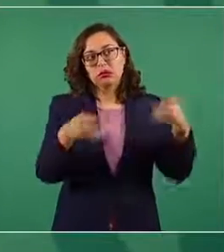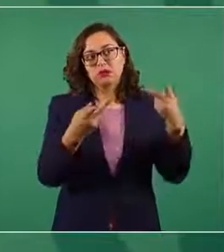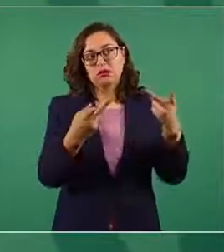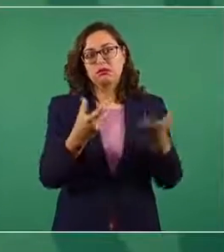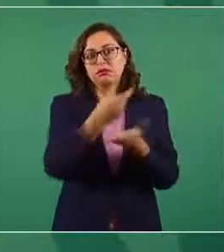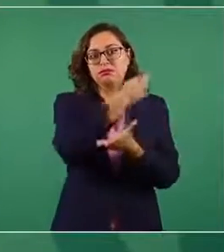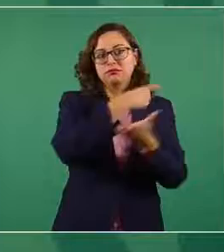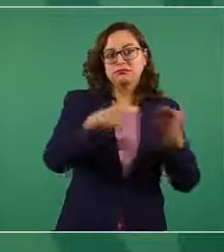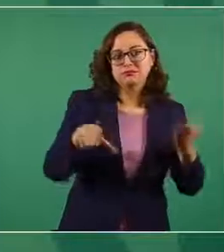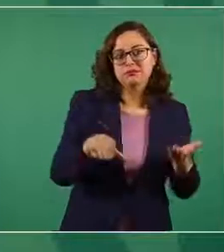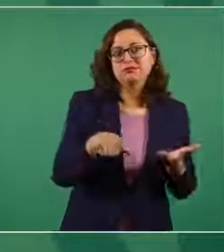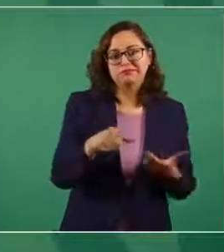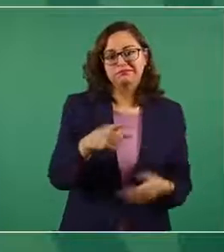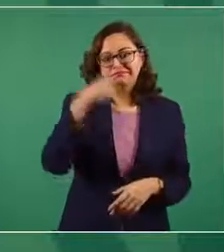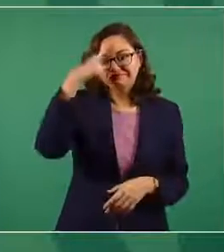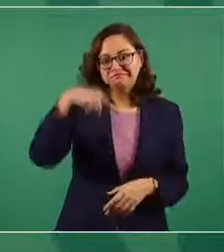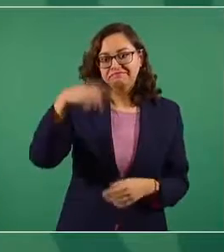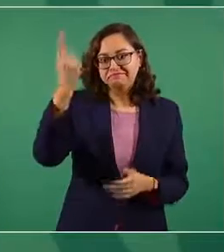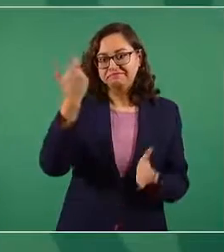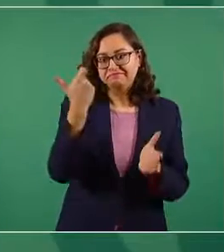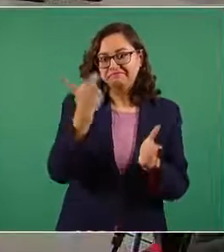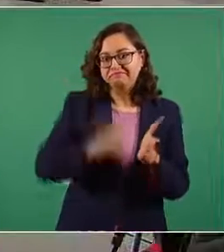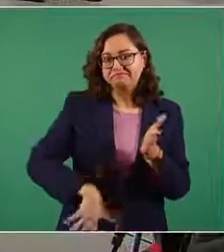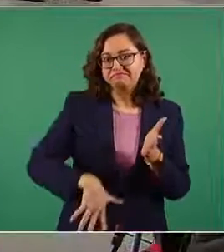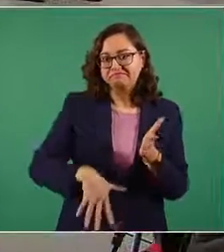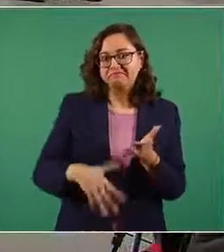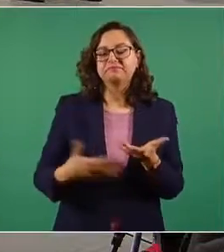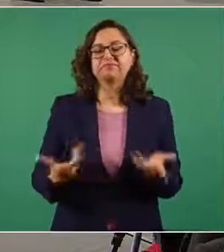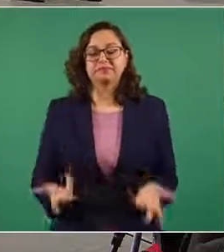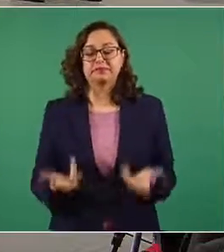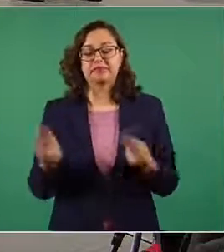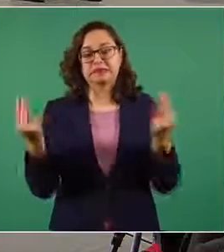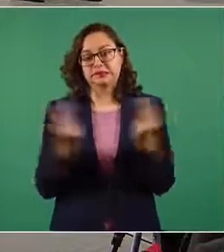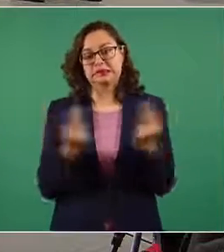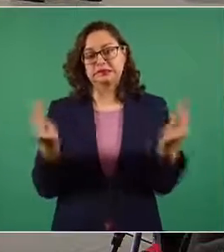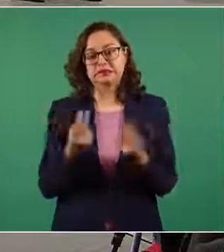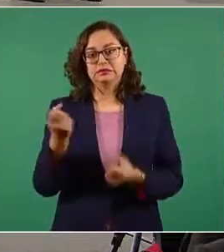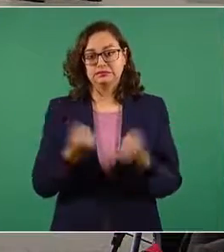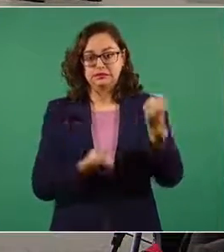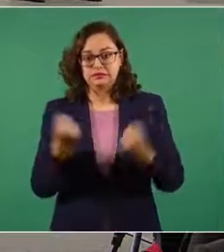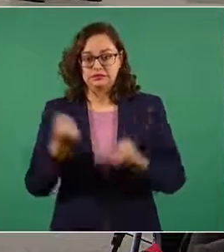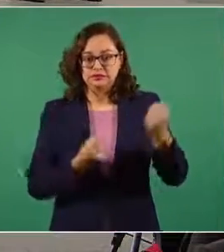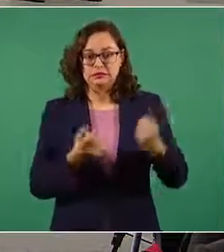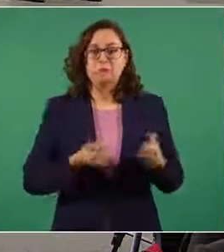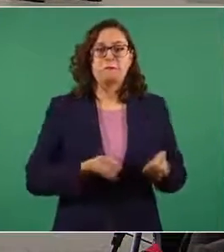pues se mueven, van a su trabajo, llevan a sus hijos a la escuela,